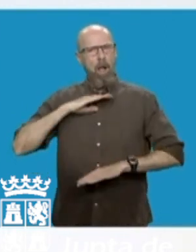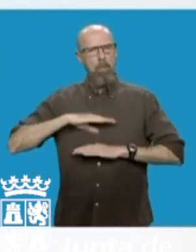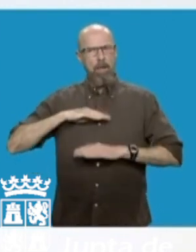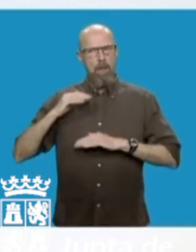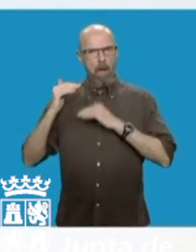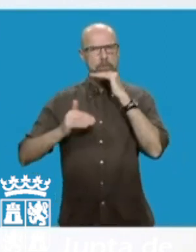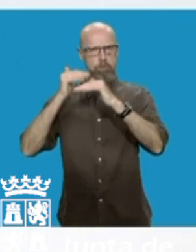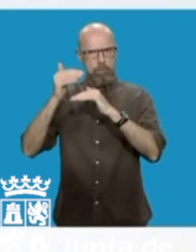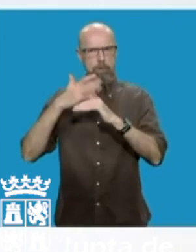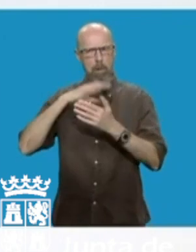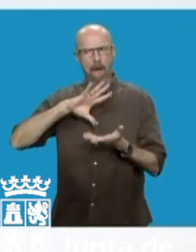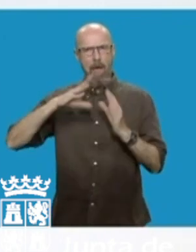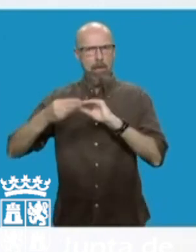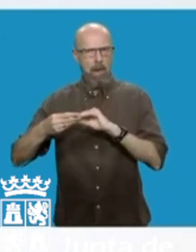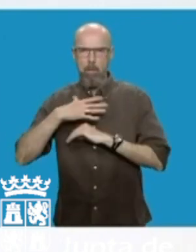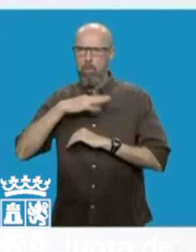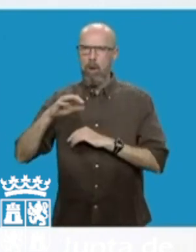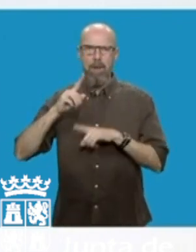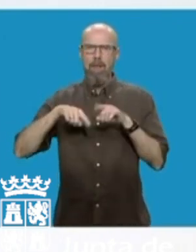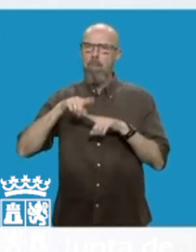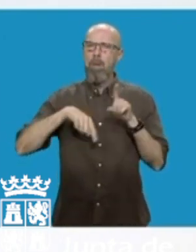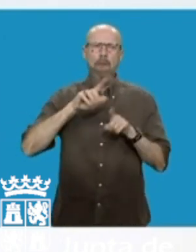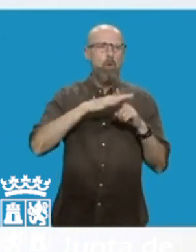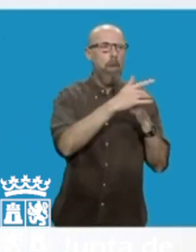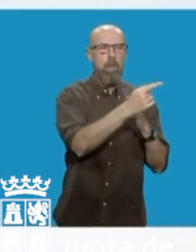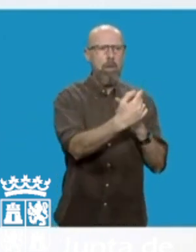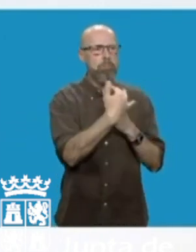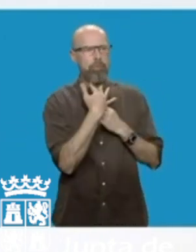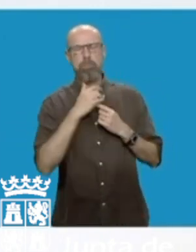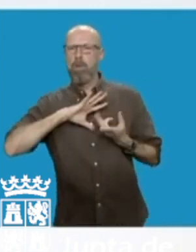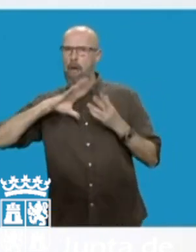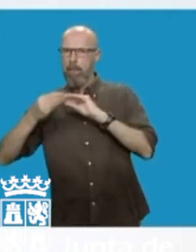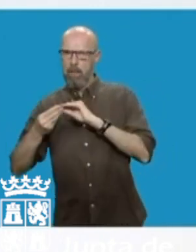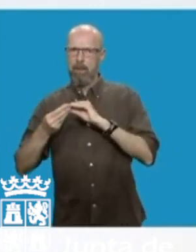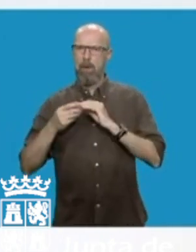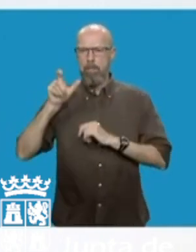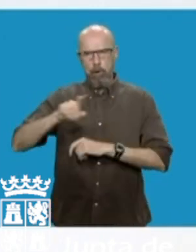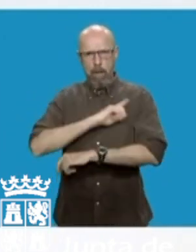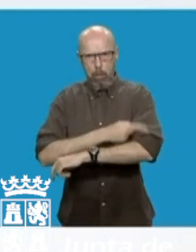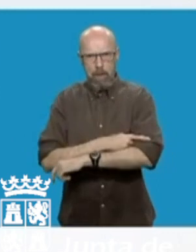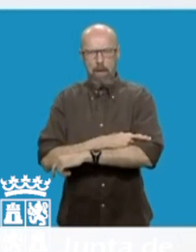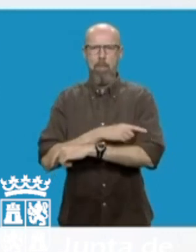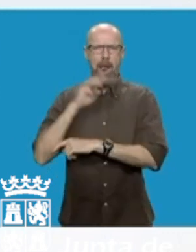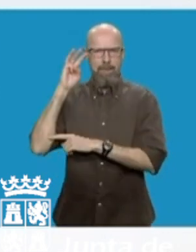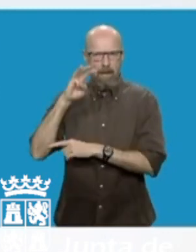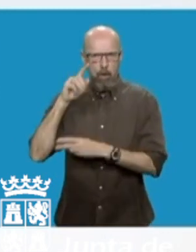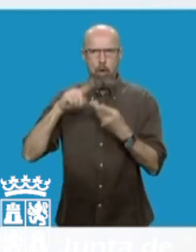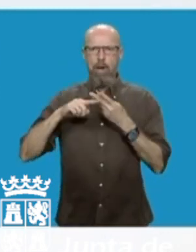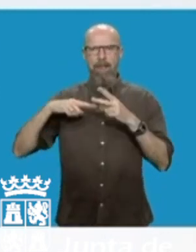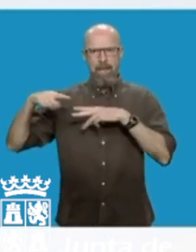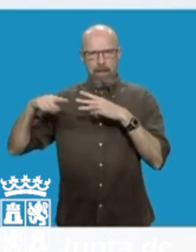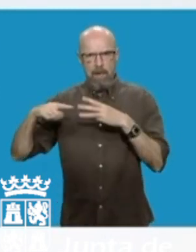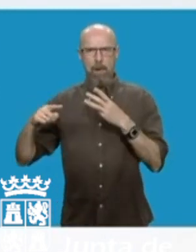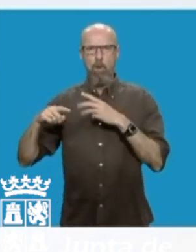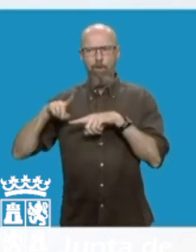superación y su adaptabilidad a cualquier situación. Los deportistas, los entrenadores, los directivos, sus familias, los